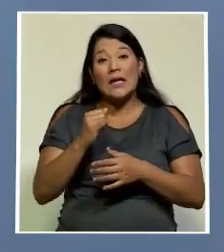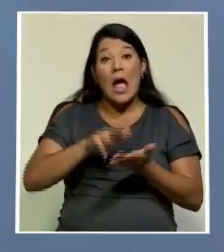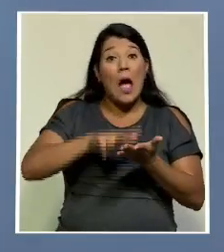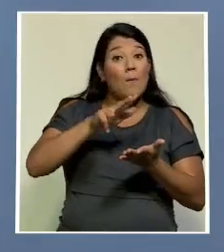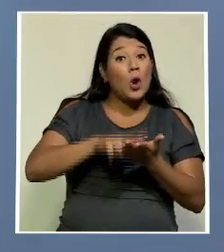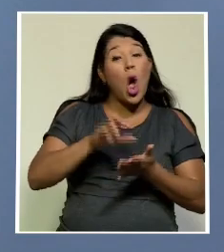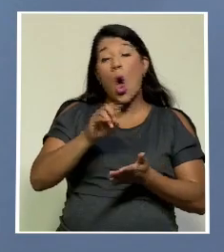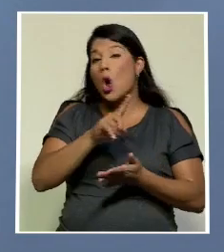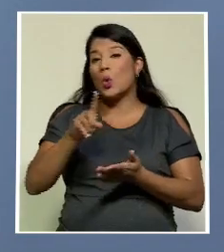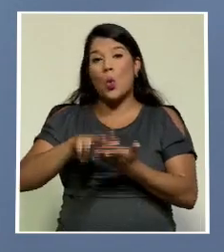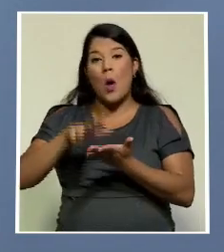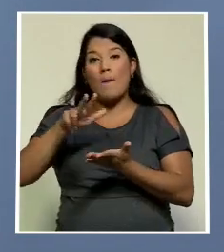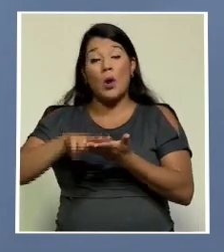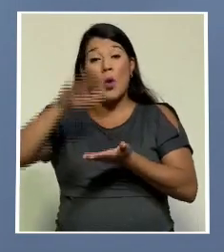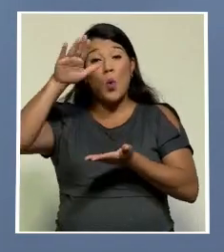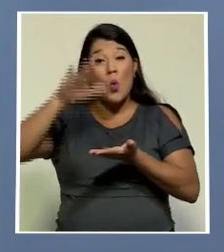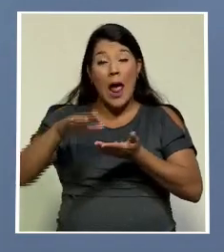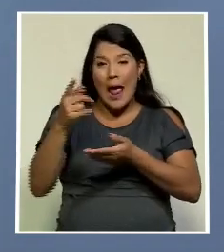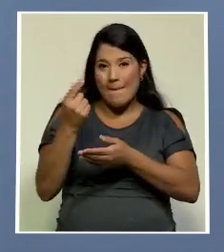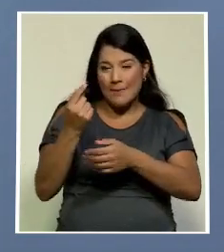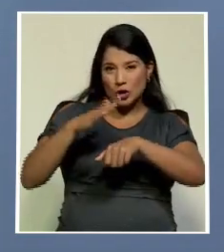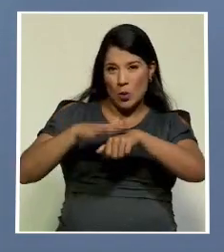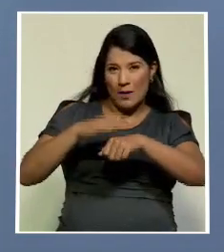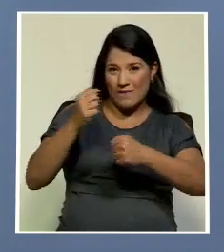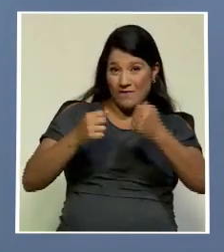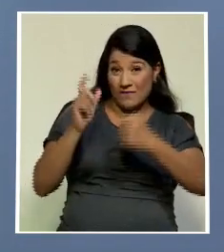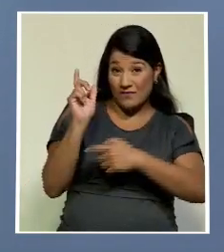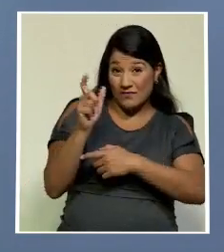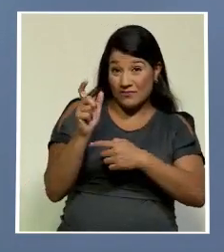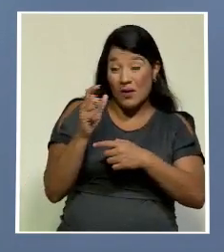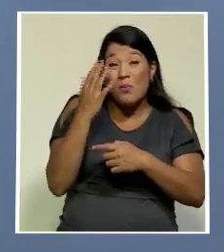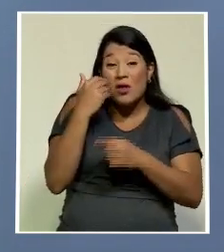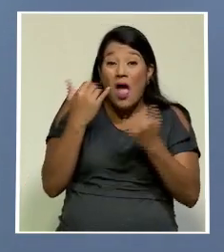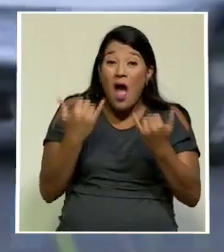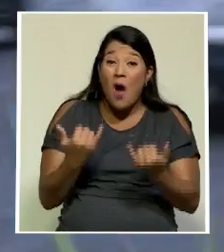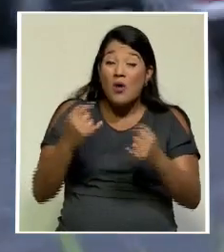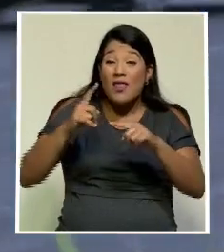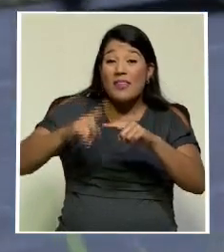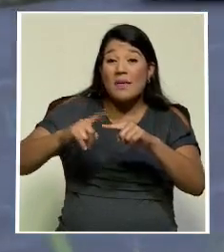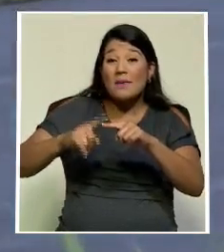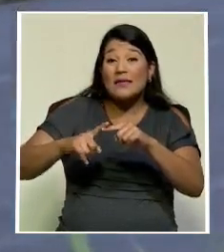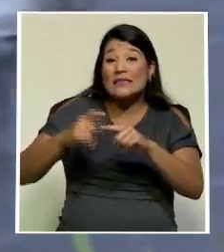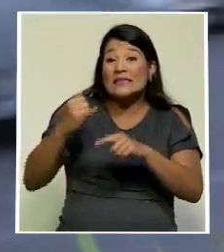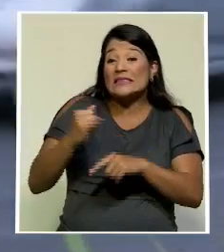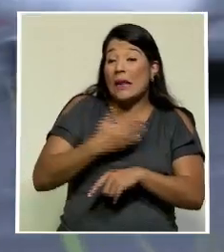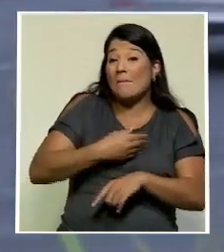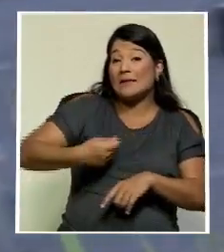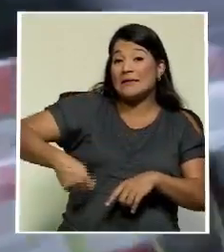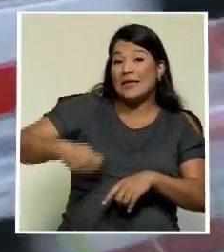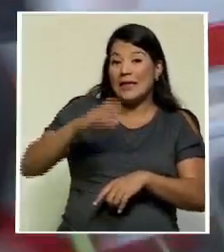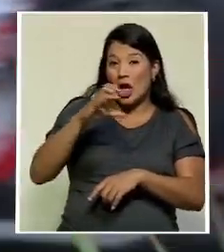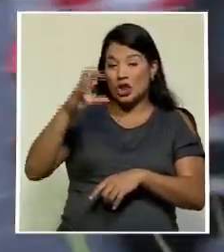la rebaja del marchamo, la cual hoy depende de una firma del presidente de la República, Carlos Alvarado,